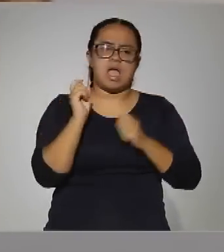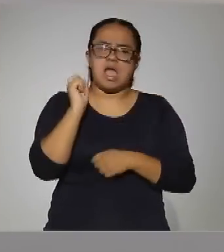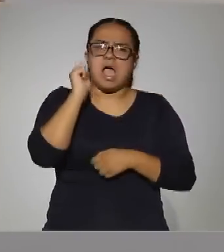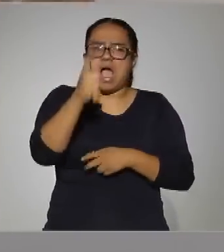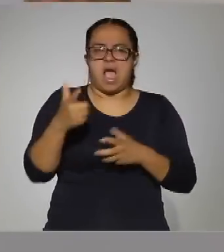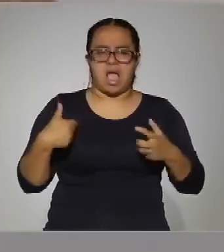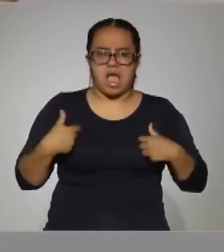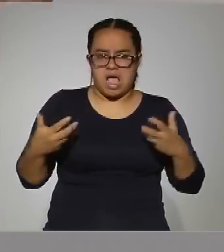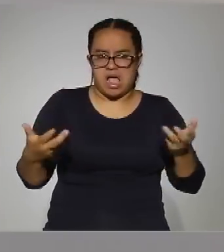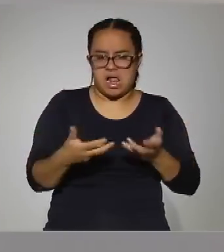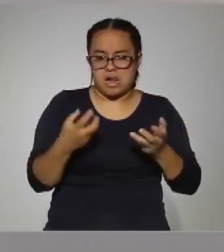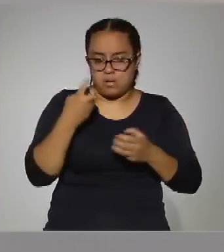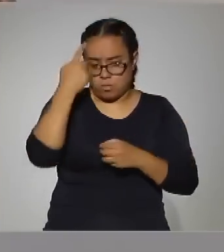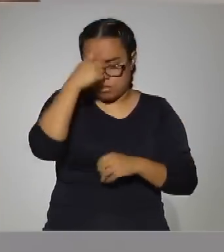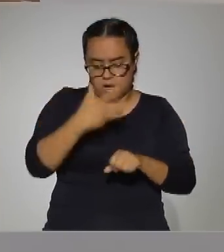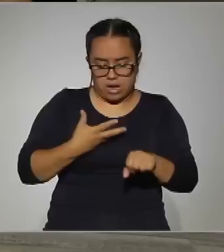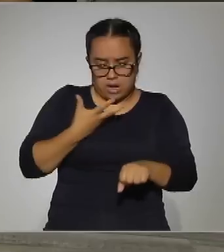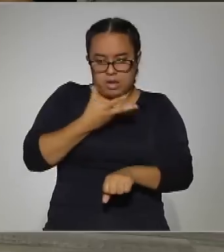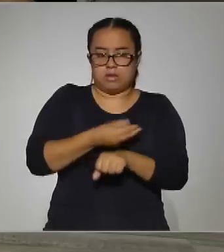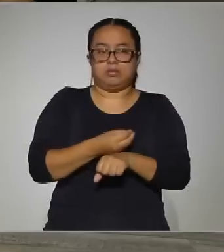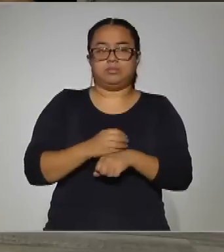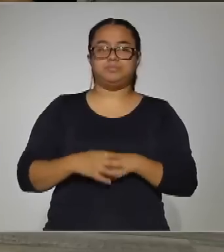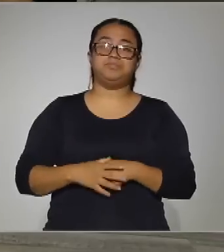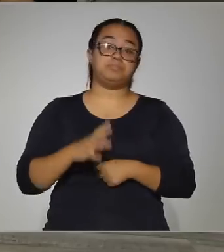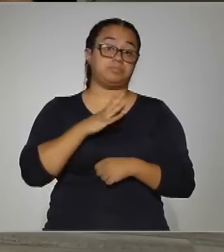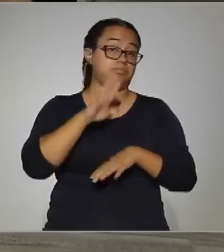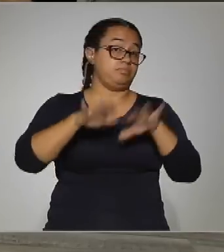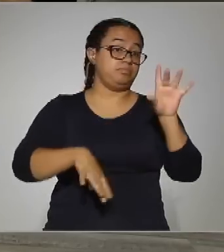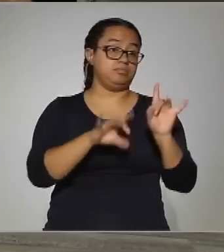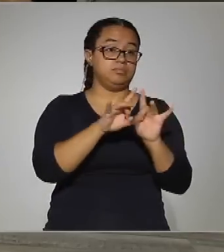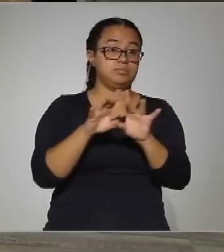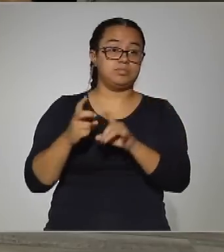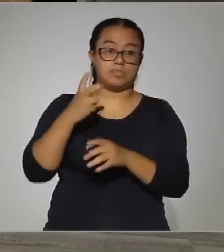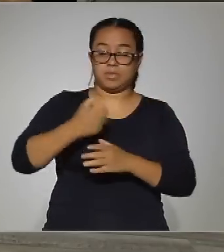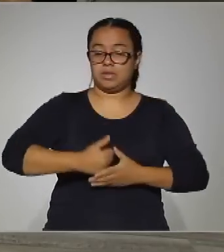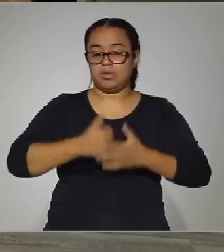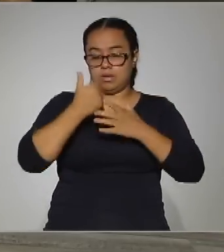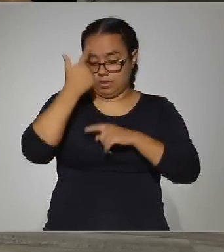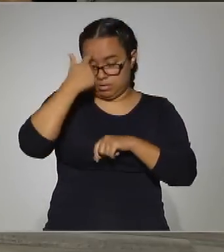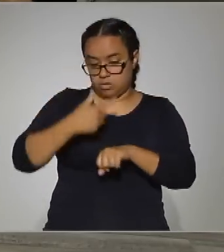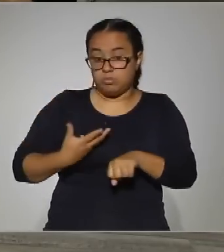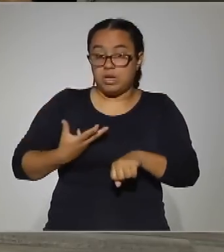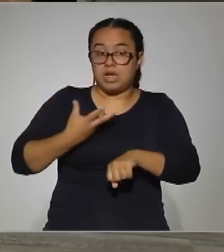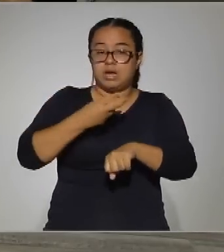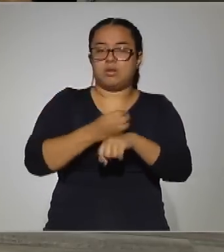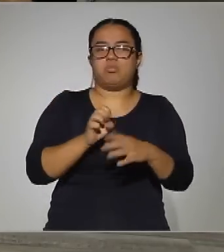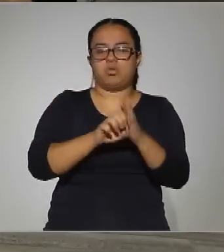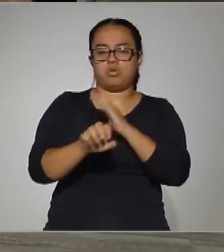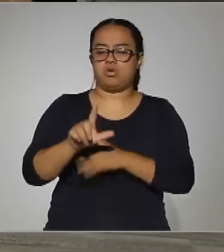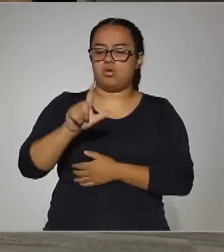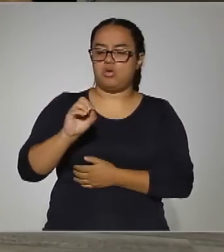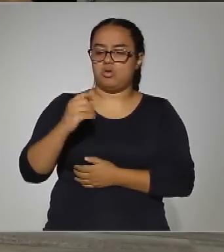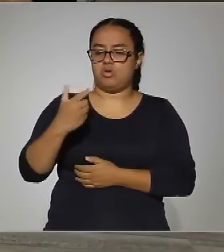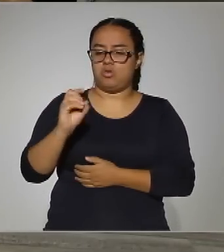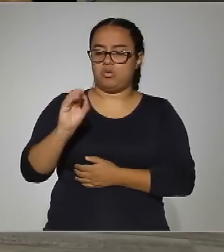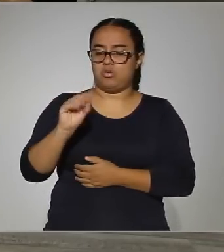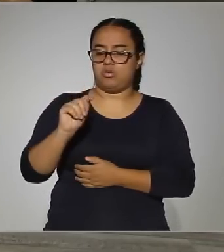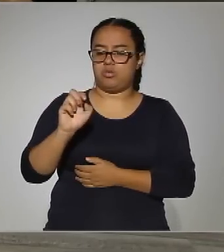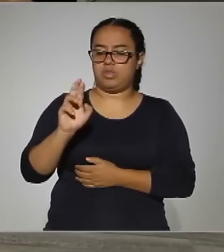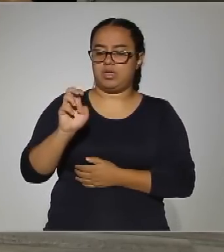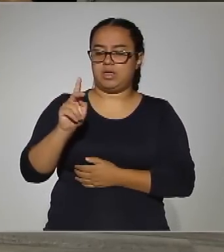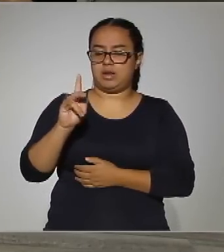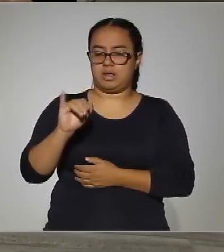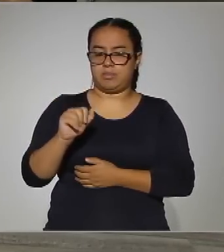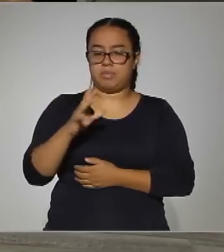¿no? Claro. Y esto repara. Hay eventos que vienen a reparar de manera indirecta. La logoterapia los maneja como